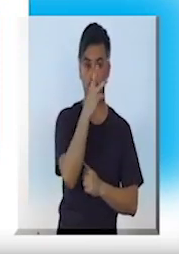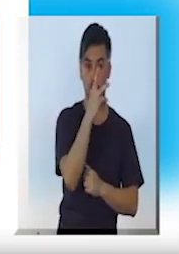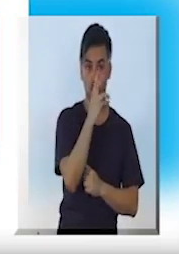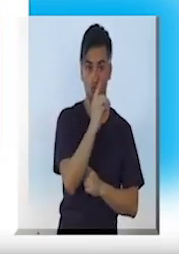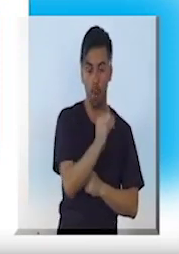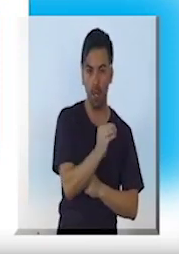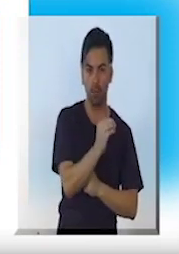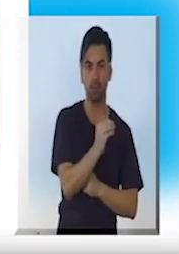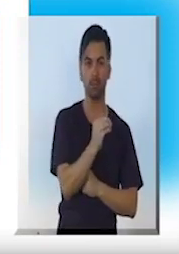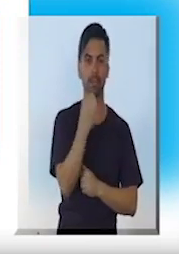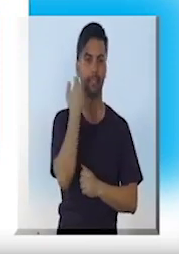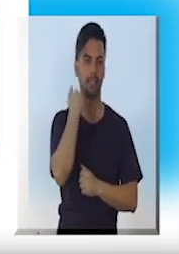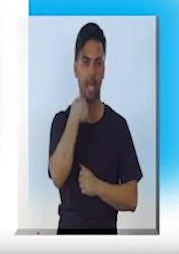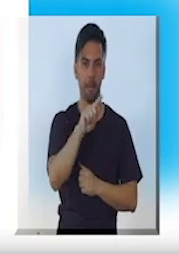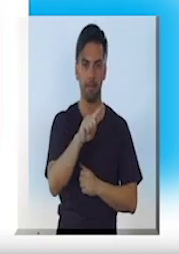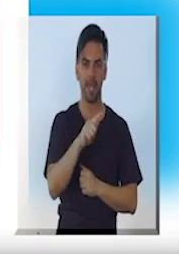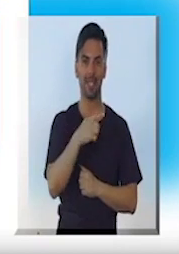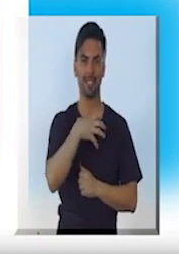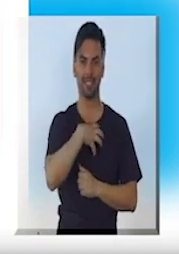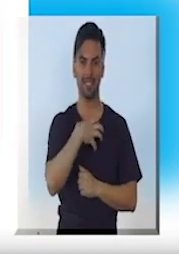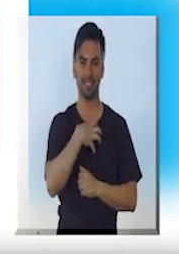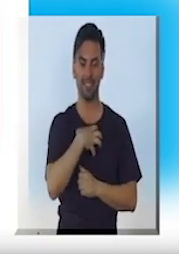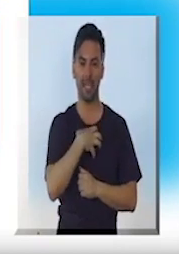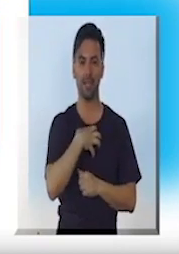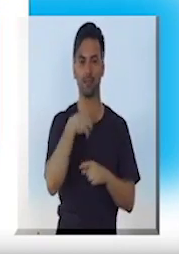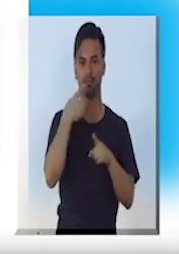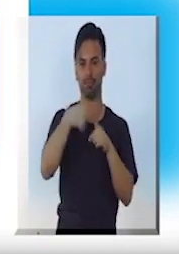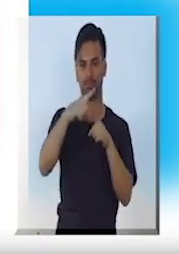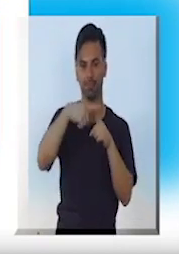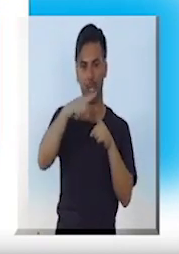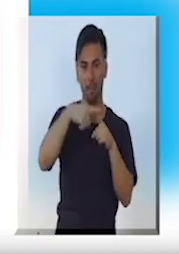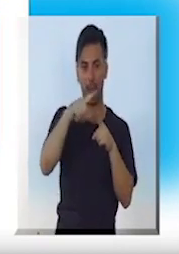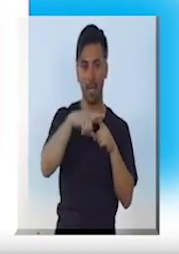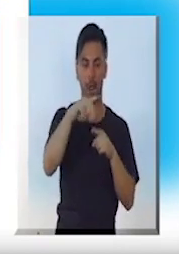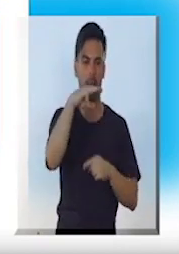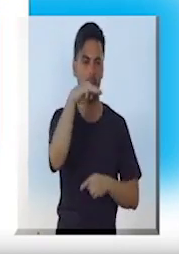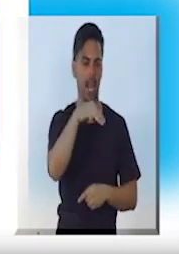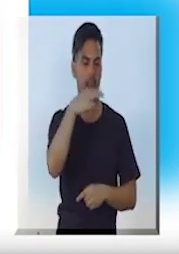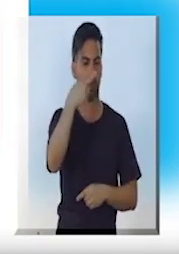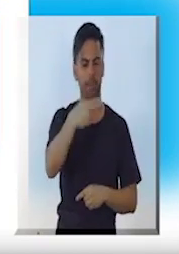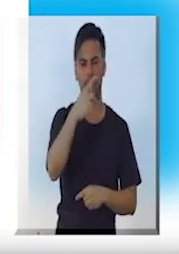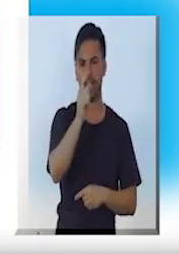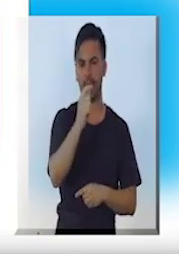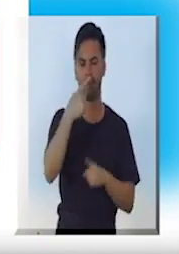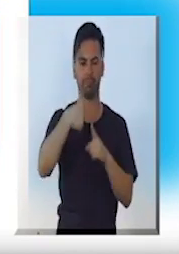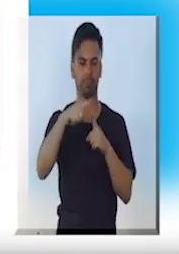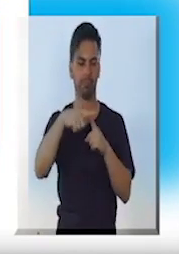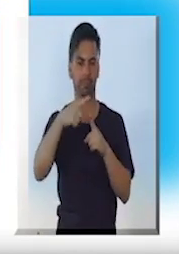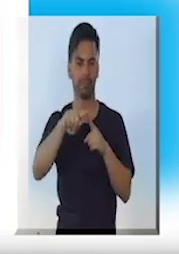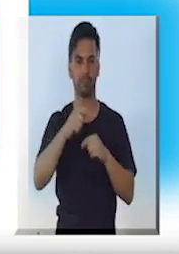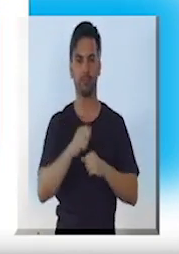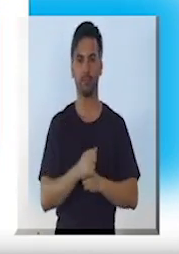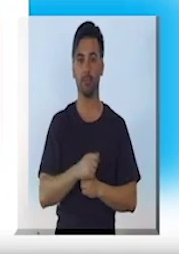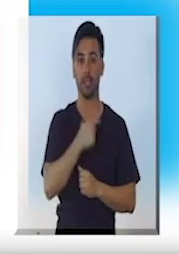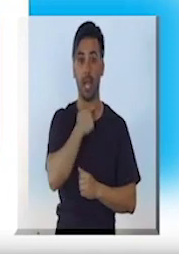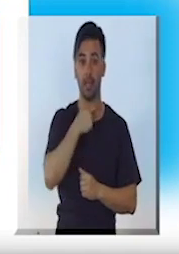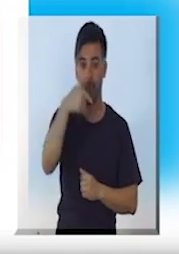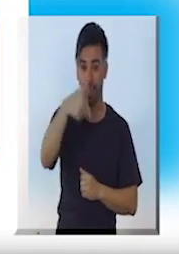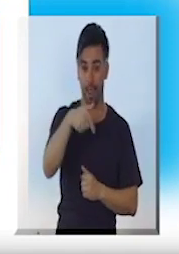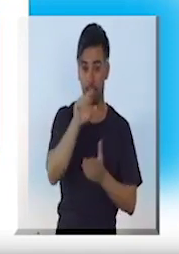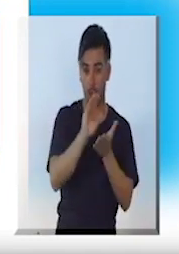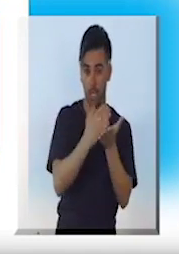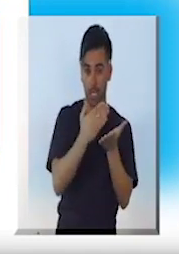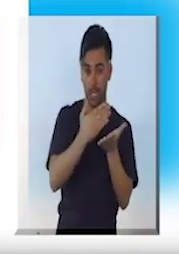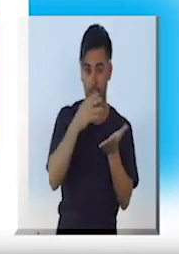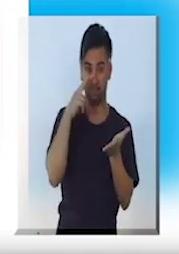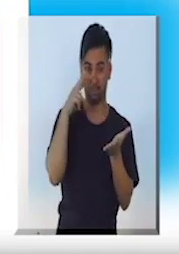coeficiente, y la parte literal, que son las variables. En el ejemplo de los monomios, que también está en tu libro de texto, puedes